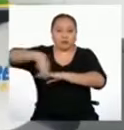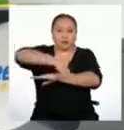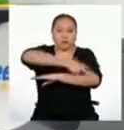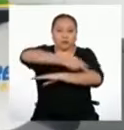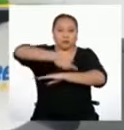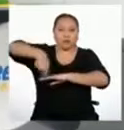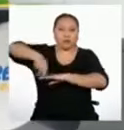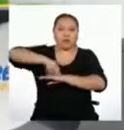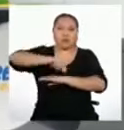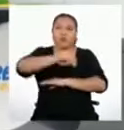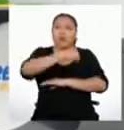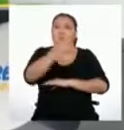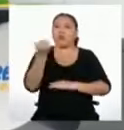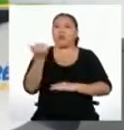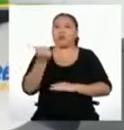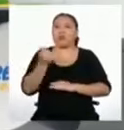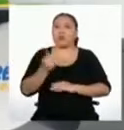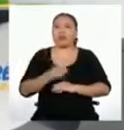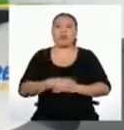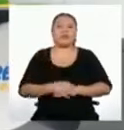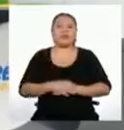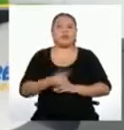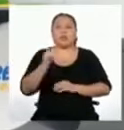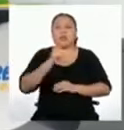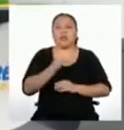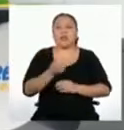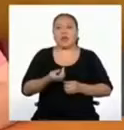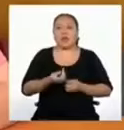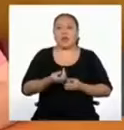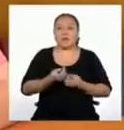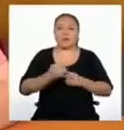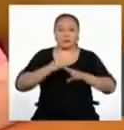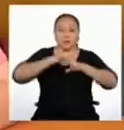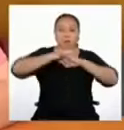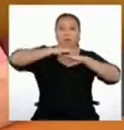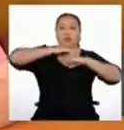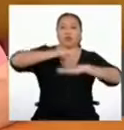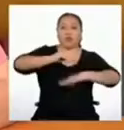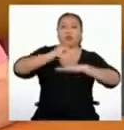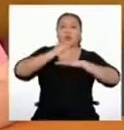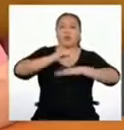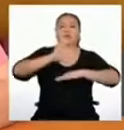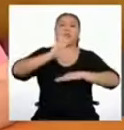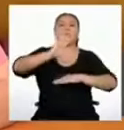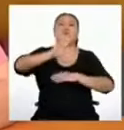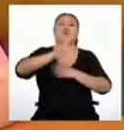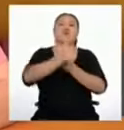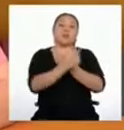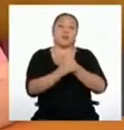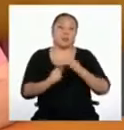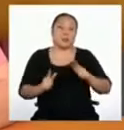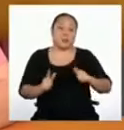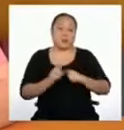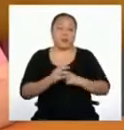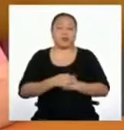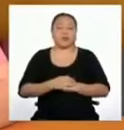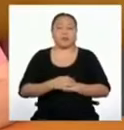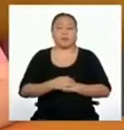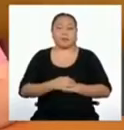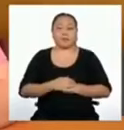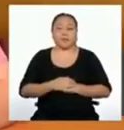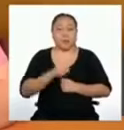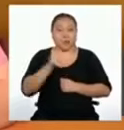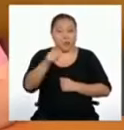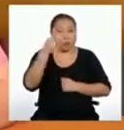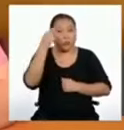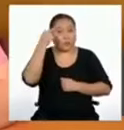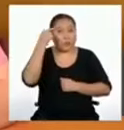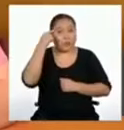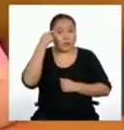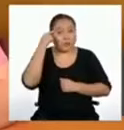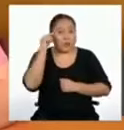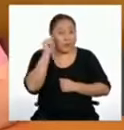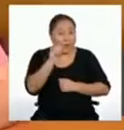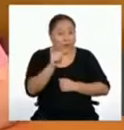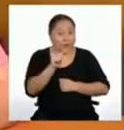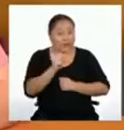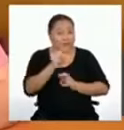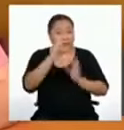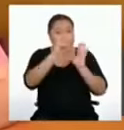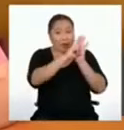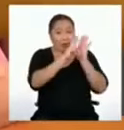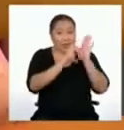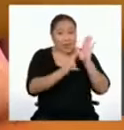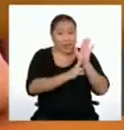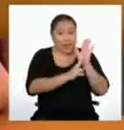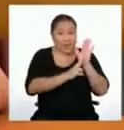que restringen un poco nuestras libertades individuales. Si lo piensas un momento, esas medidas se